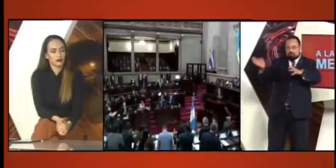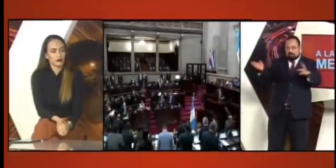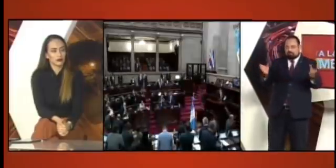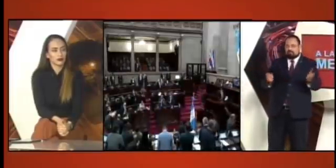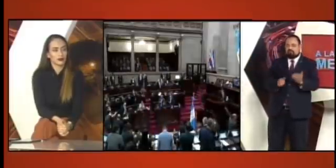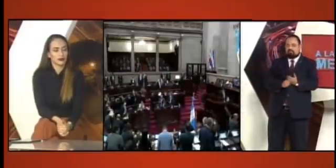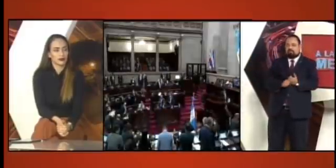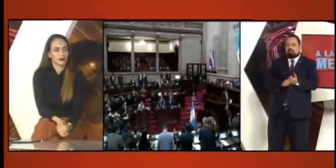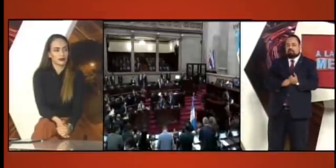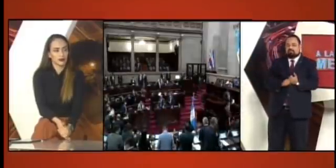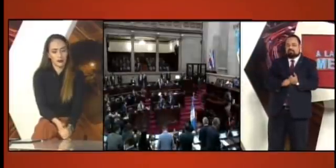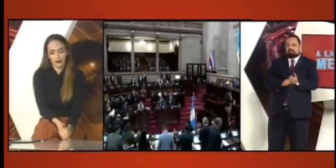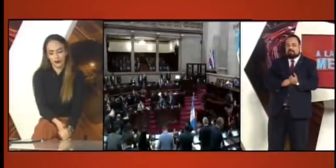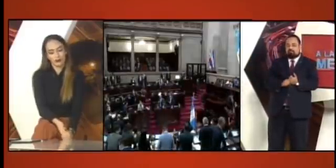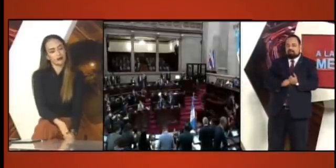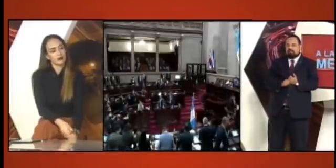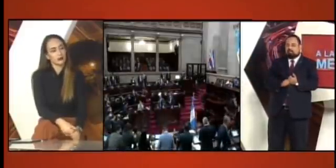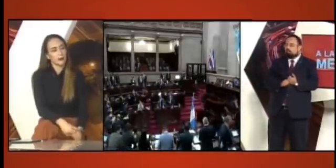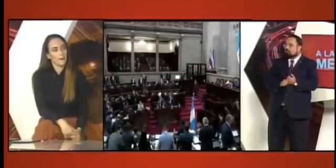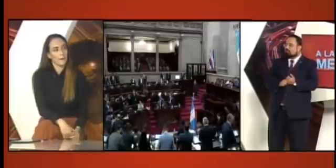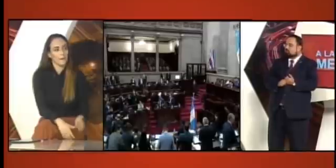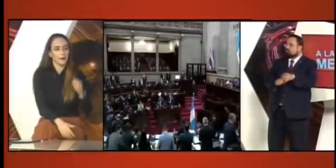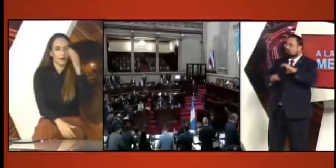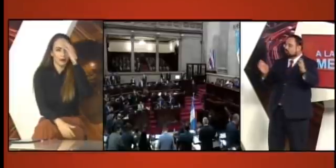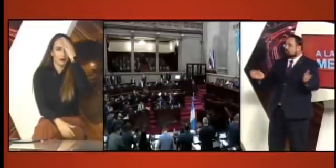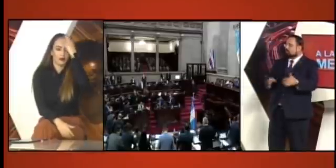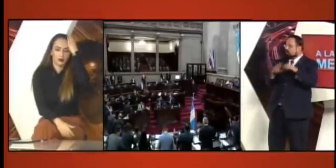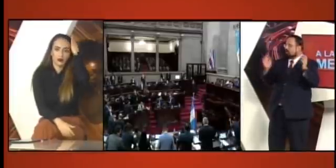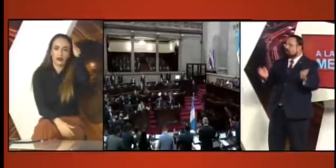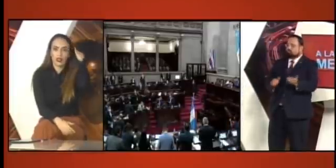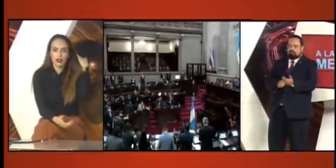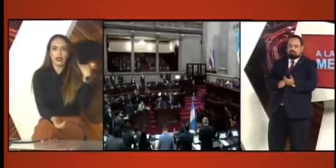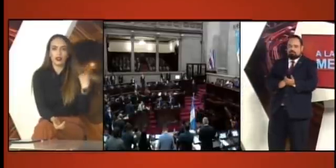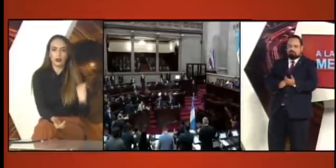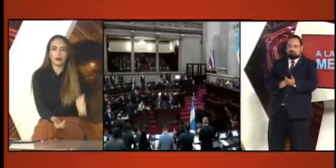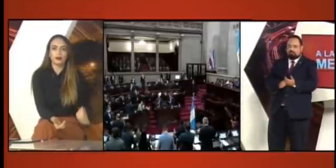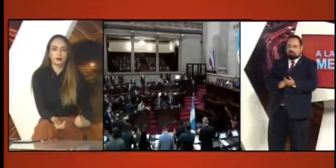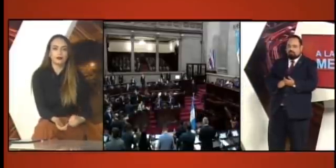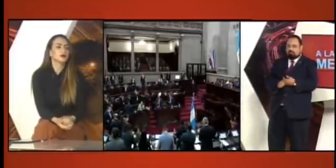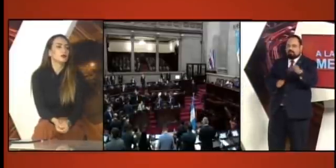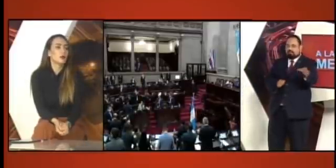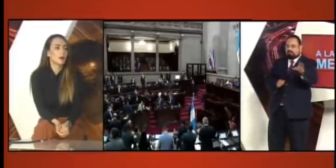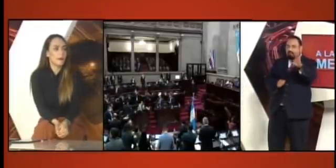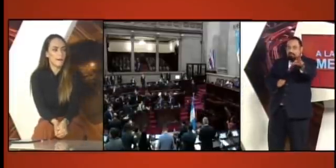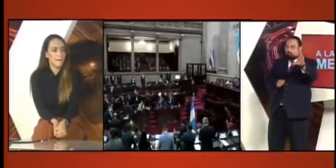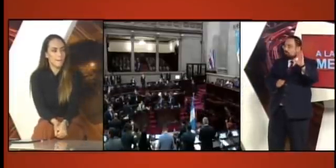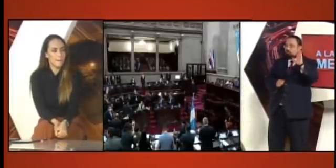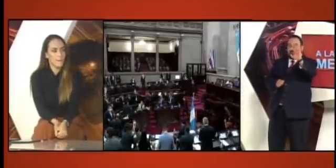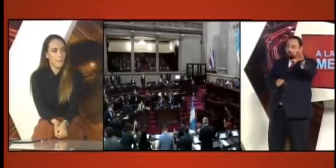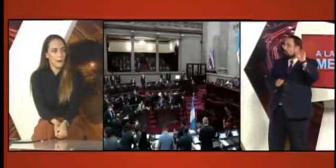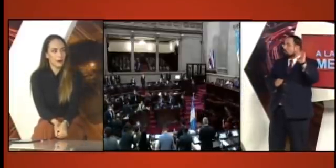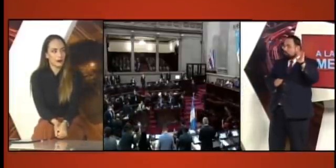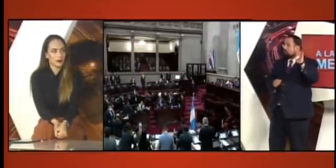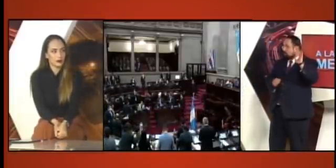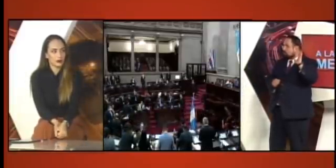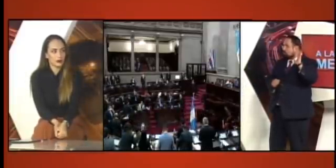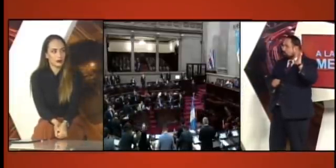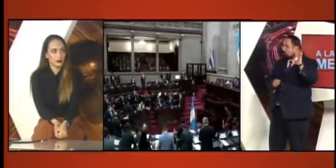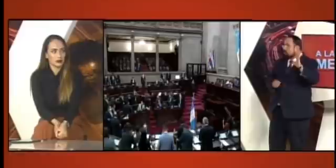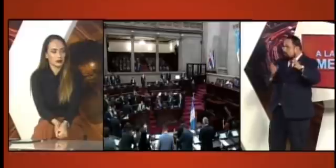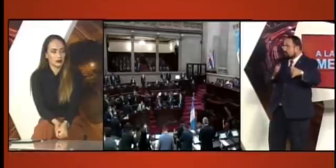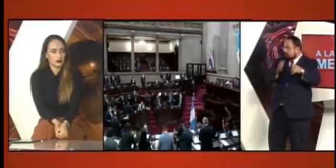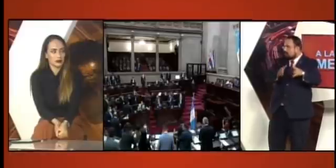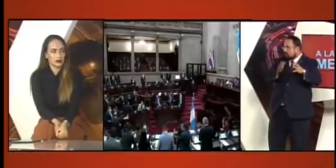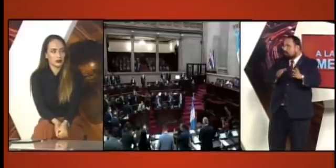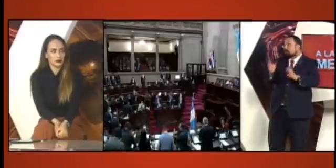tema de lo que pueda pasar ahorita si se aprende a una persona por toque de queda por una de esas situaciones pareciera ser según los diputados porque los veo si en el congreso